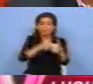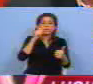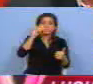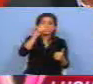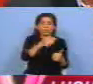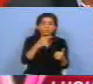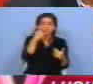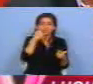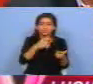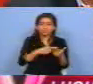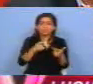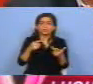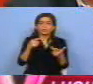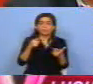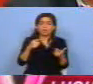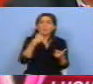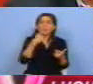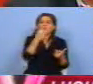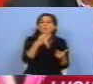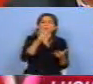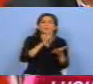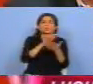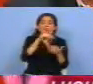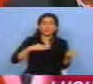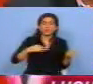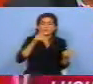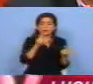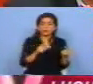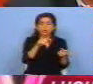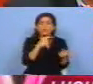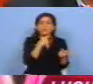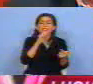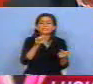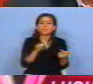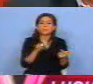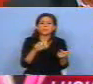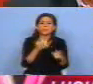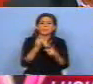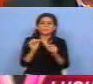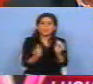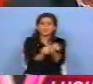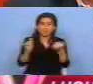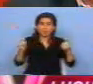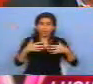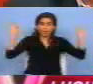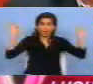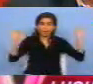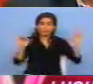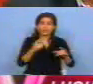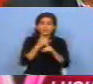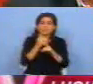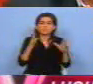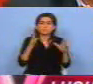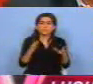pregunta chusmea pregunta por tu vida personal quiere saber cosas La verdad que yo trato siempre de esquivarlo y desgraciadamente me